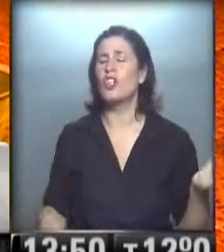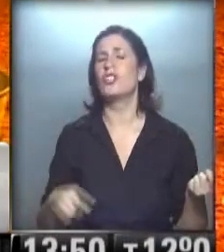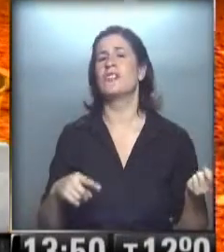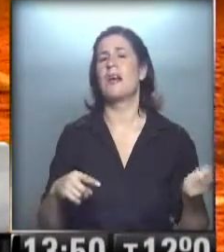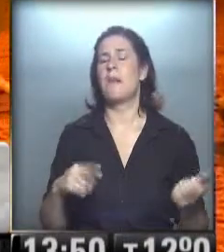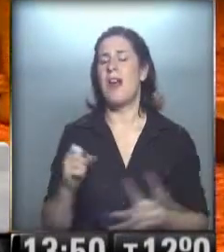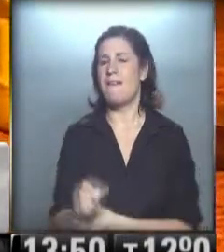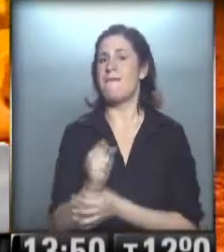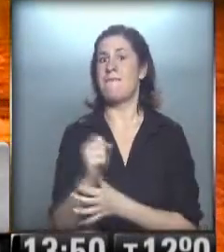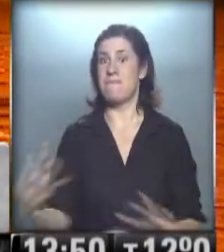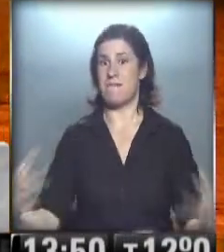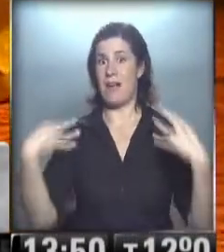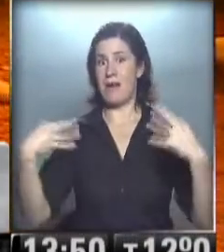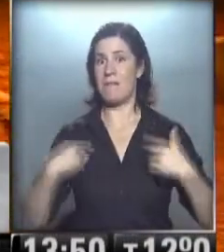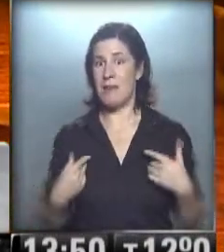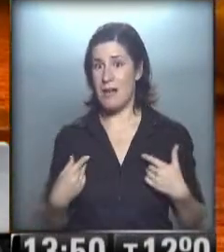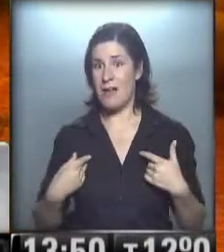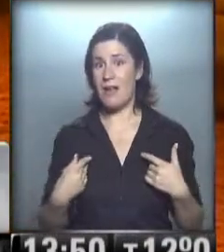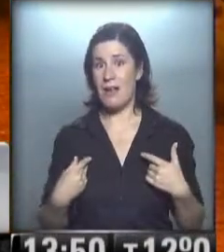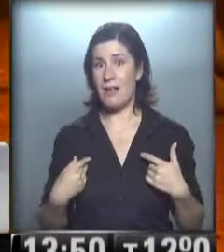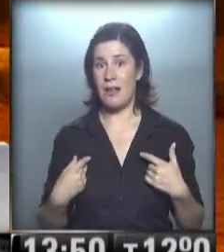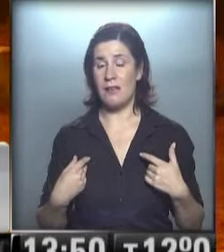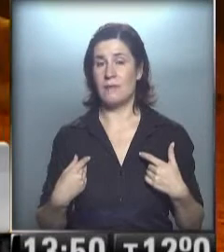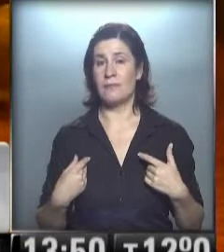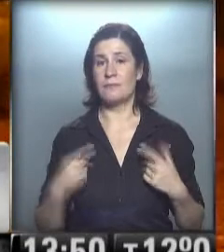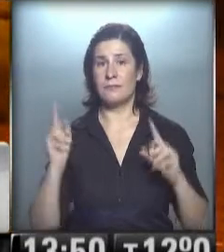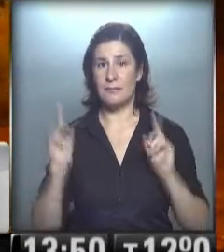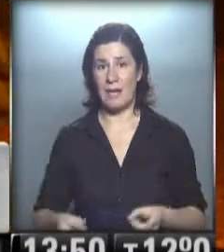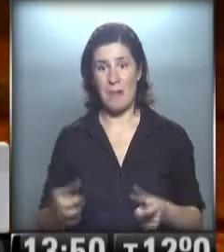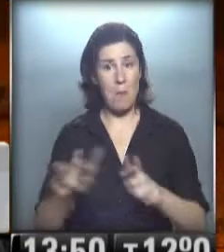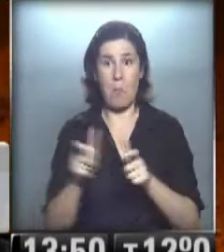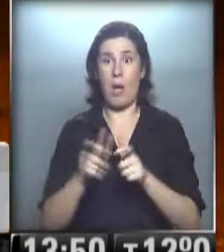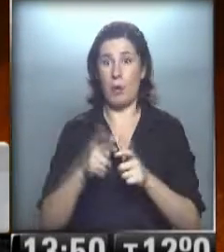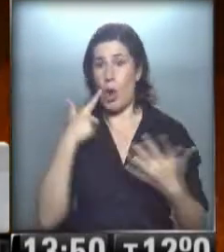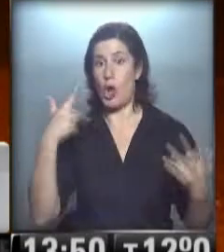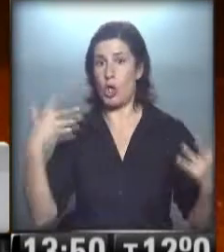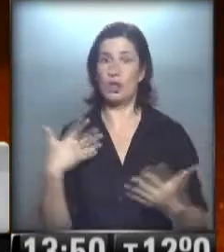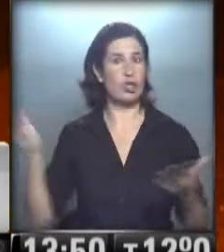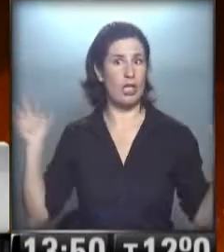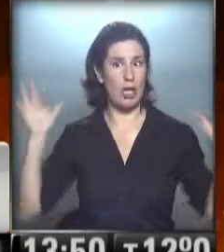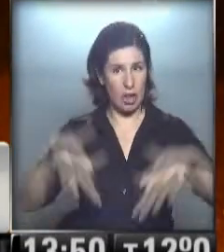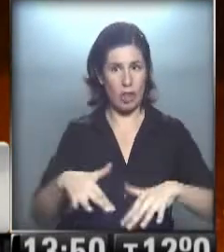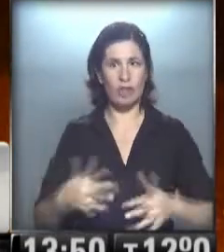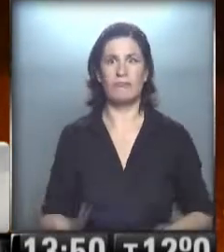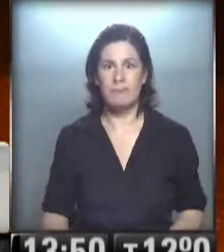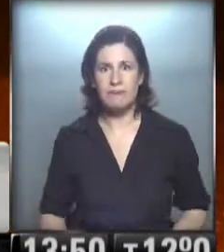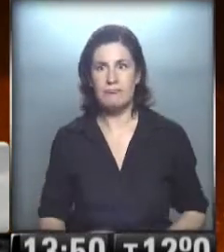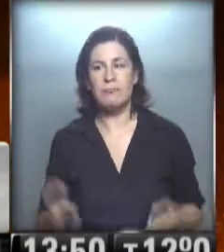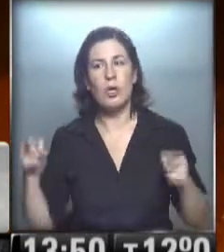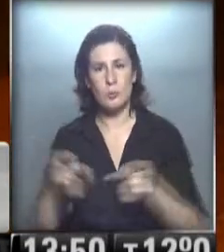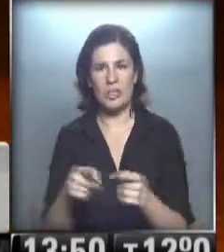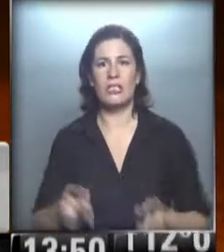volverse famoso y para volver a través de él, volver famoso a su propio pueblo. Y bueno, se